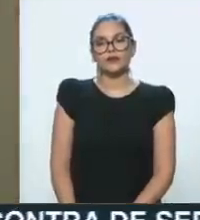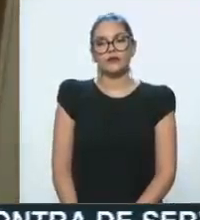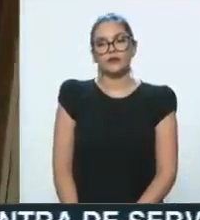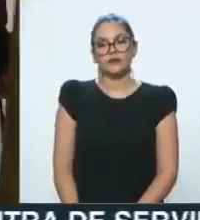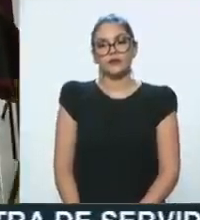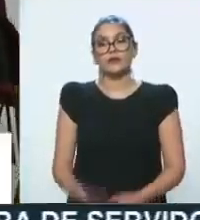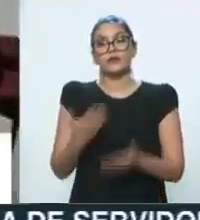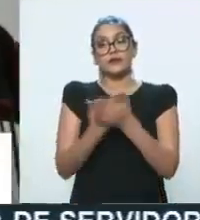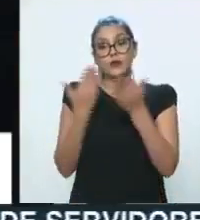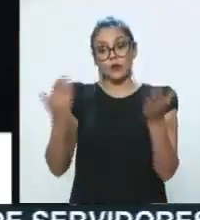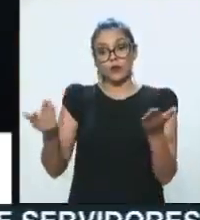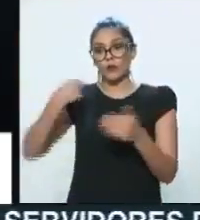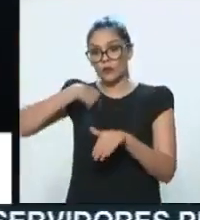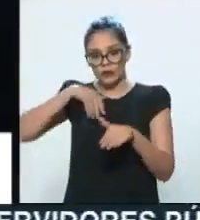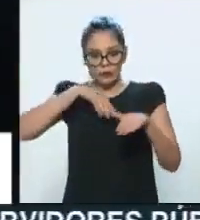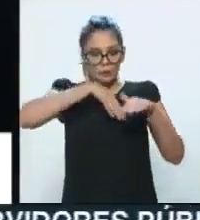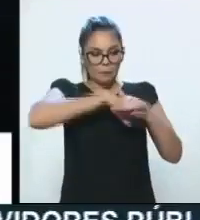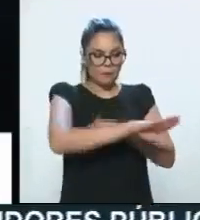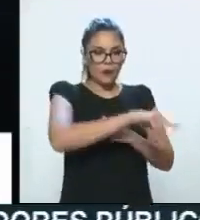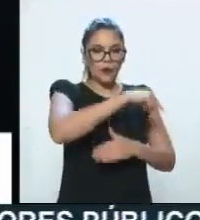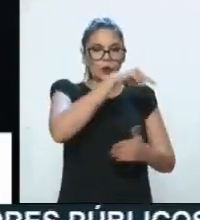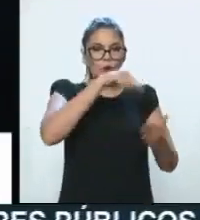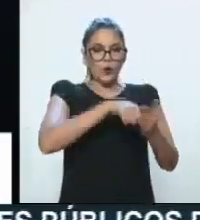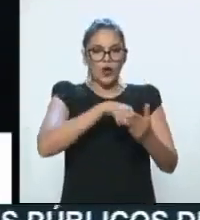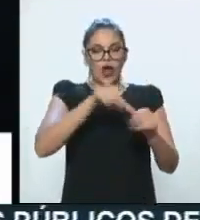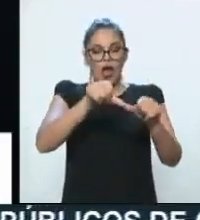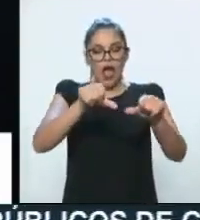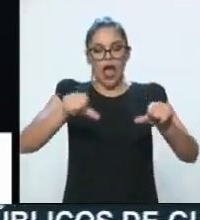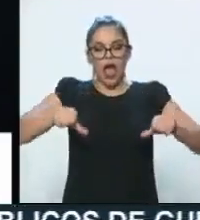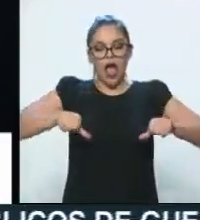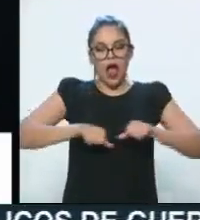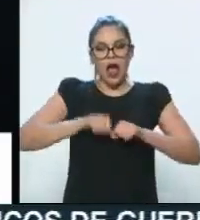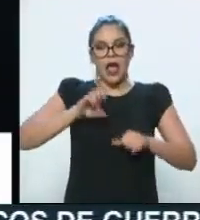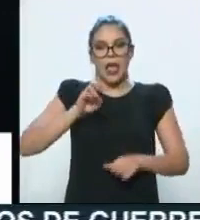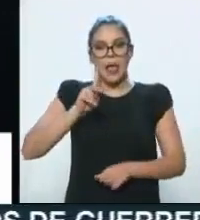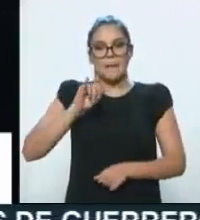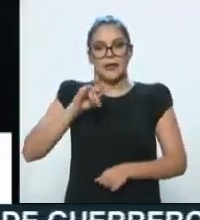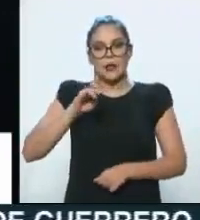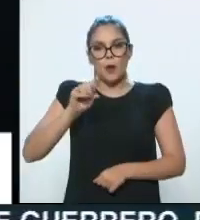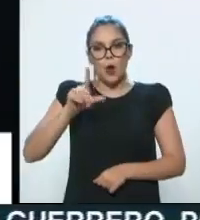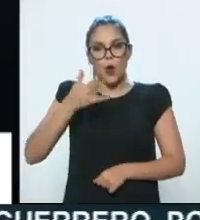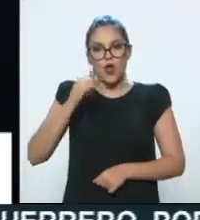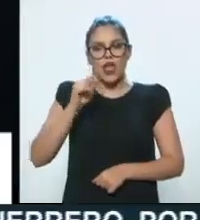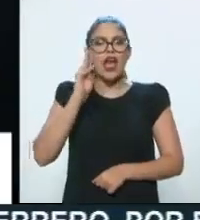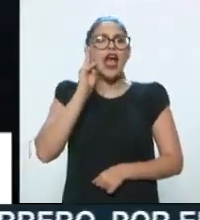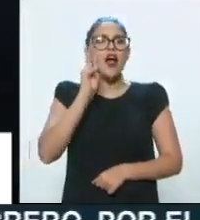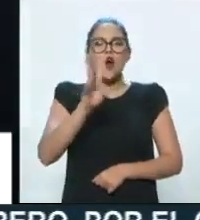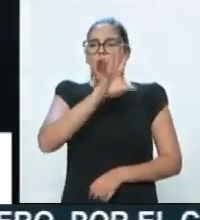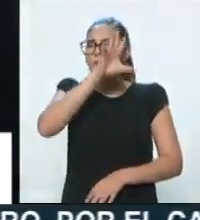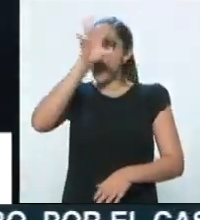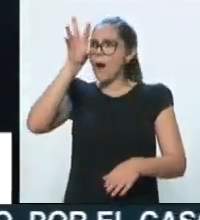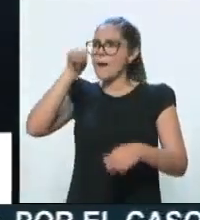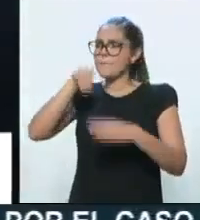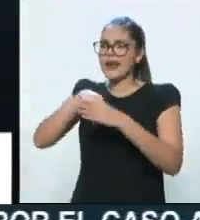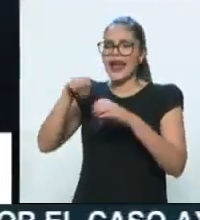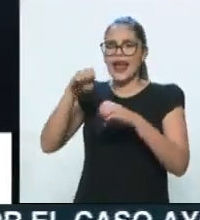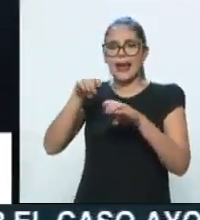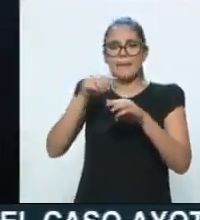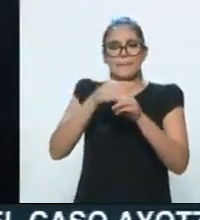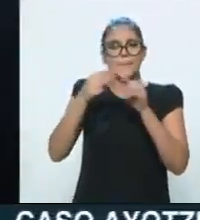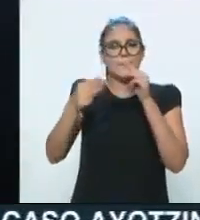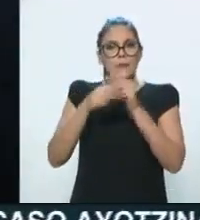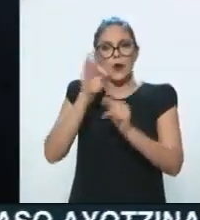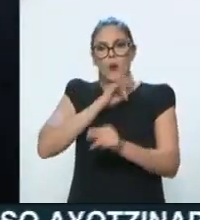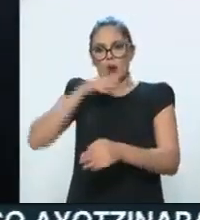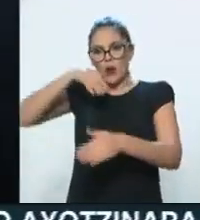En este momento vamos a pasar al área de epidemiología, donde los dotaremos de todo el equipo necesario para ingresar